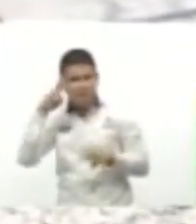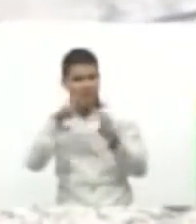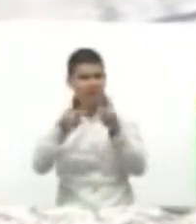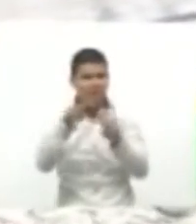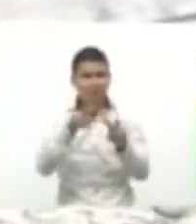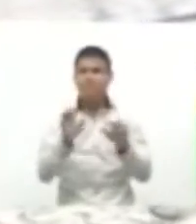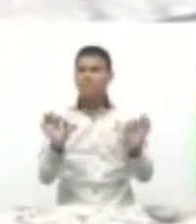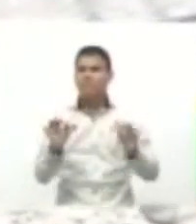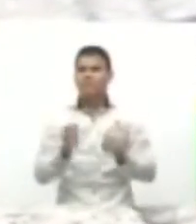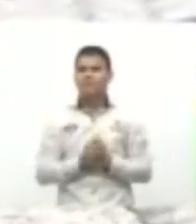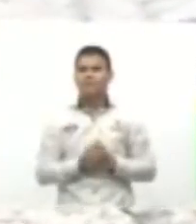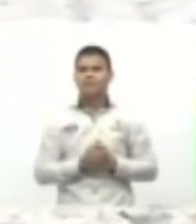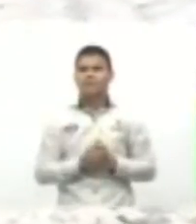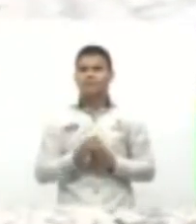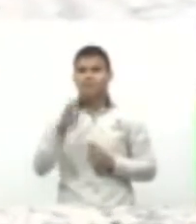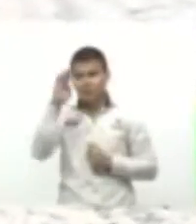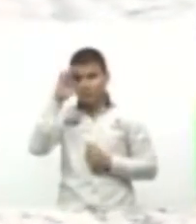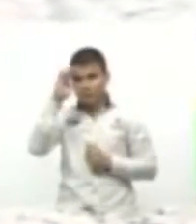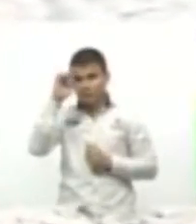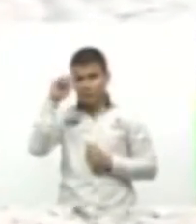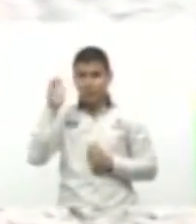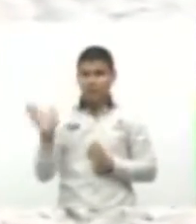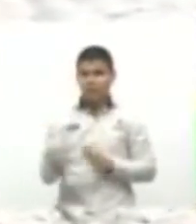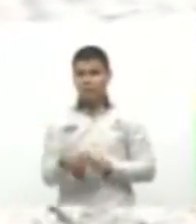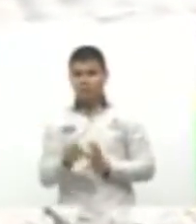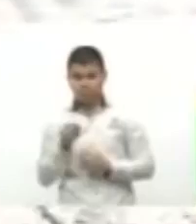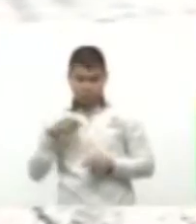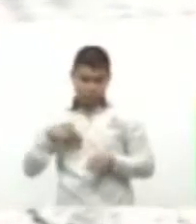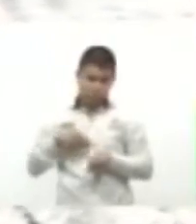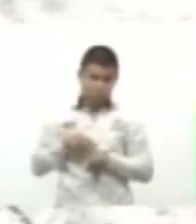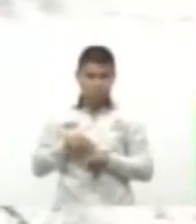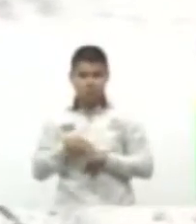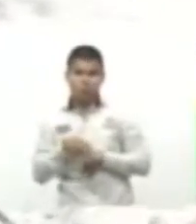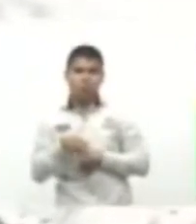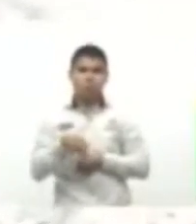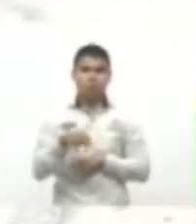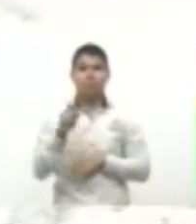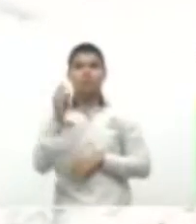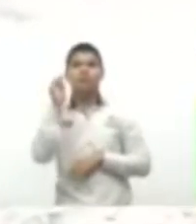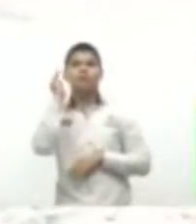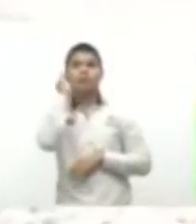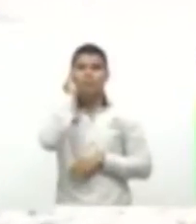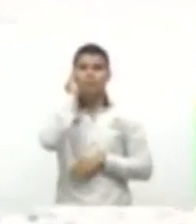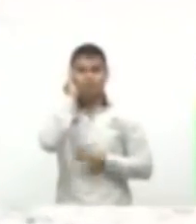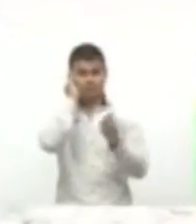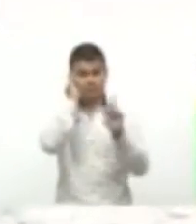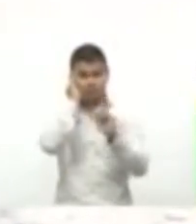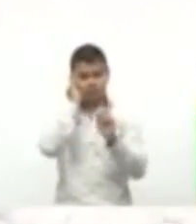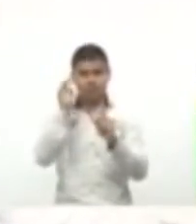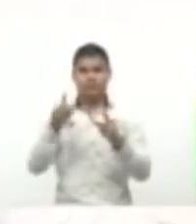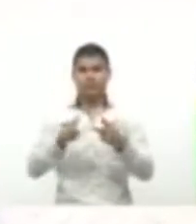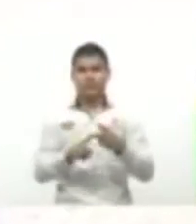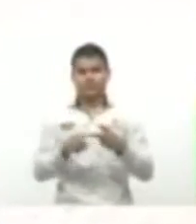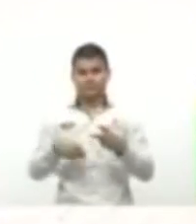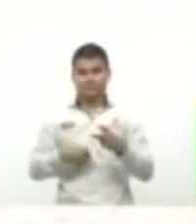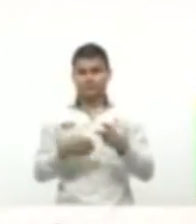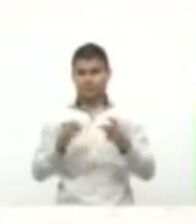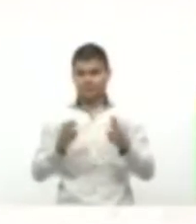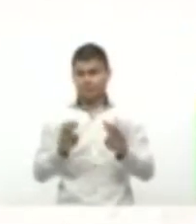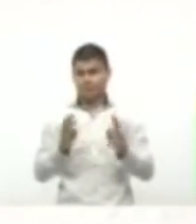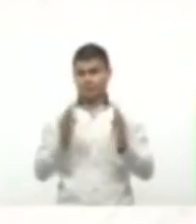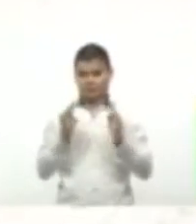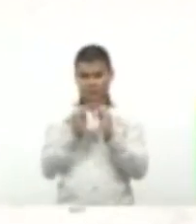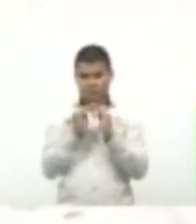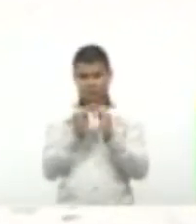que han dado las autoridades es que, si usted está caminando, no conteste su teléfono celular, no se siente en la puerta para no